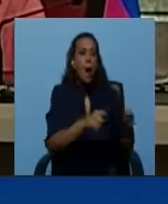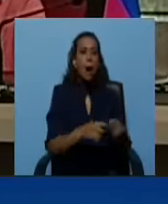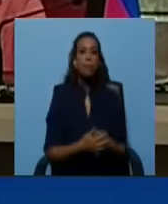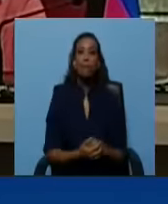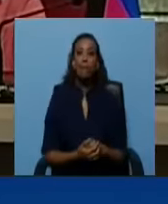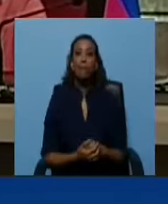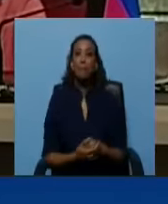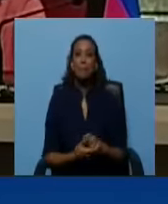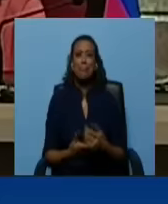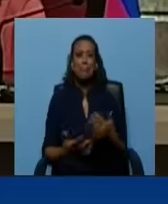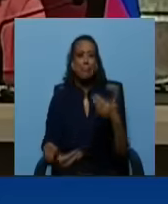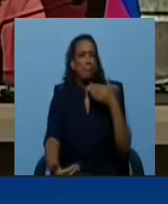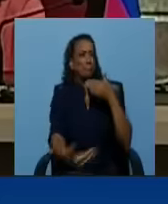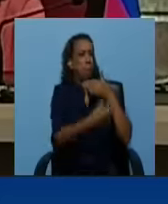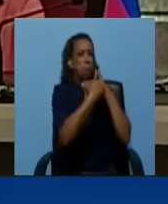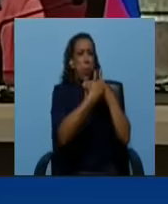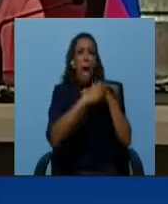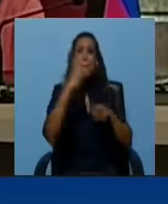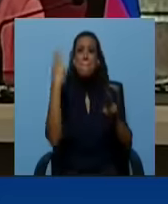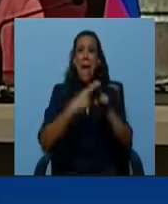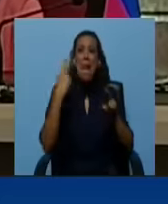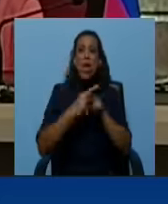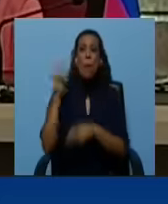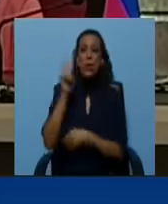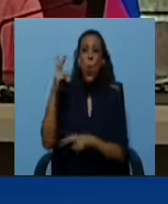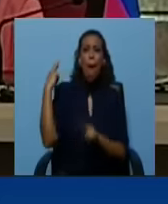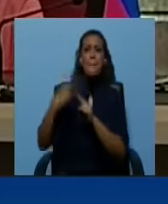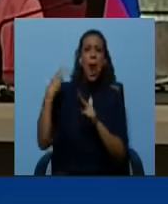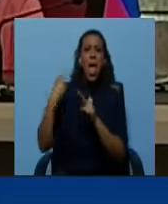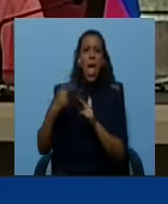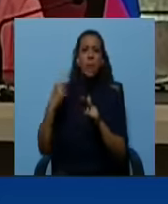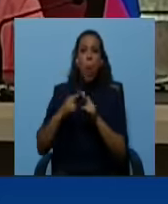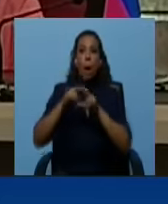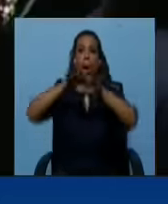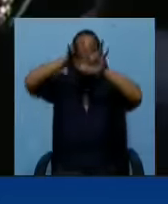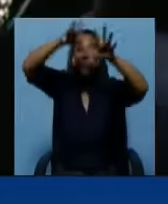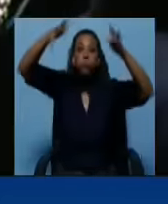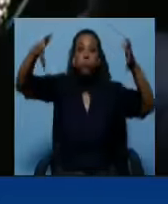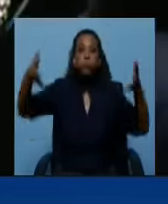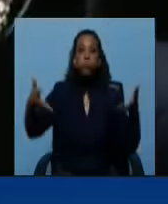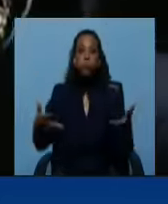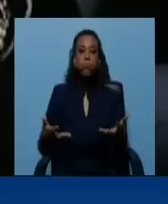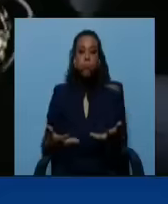Nos lanzaron el riesgo país a nivel